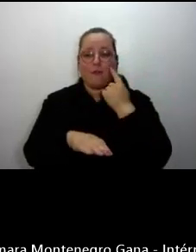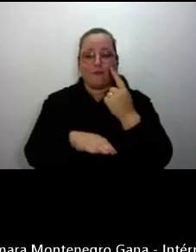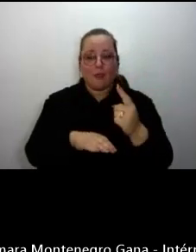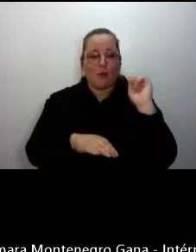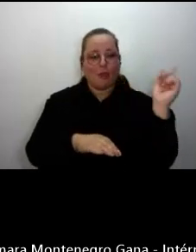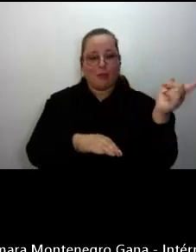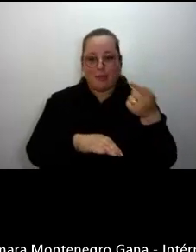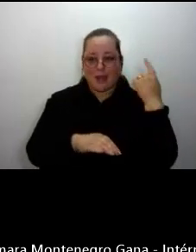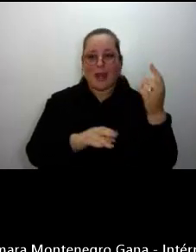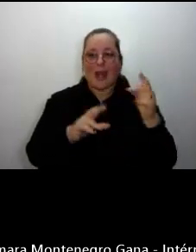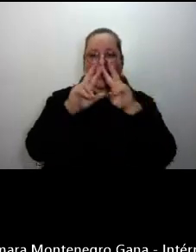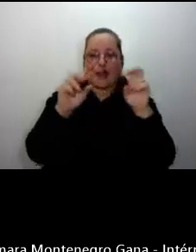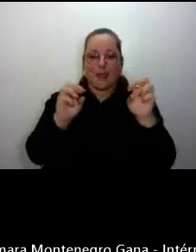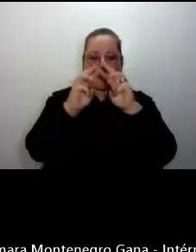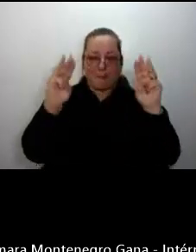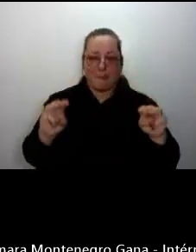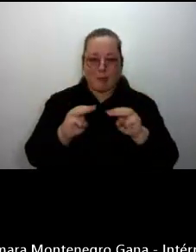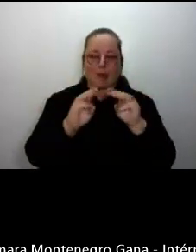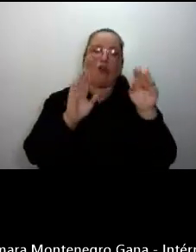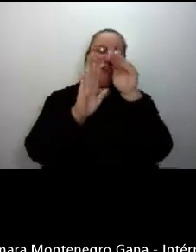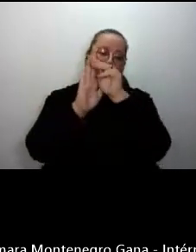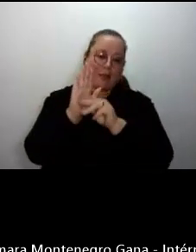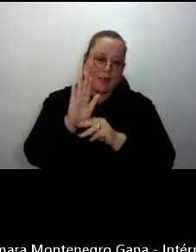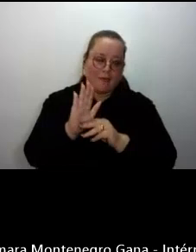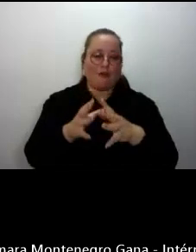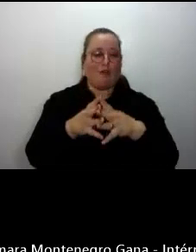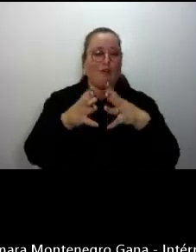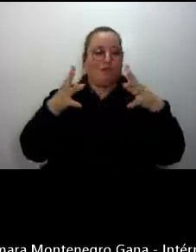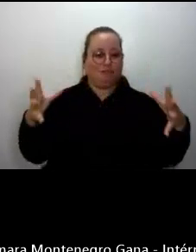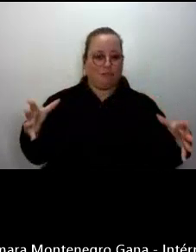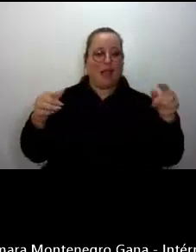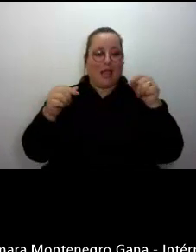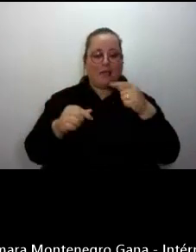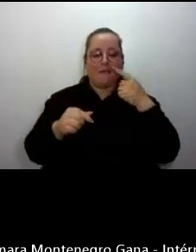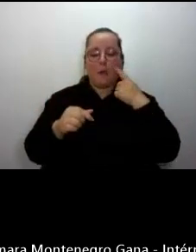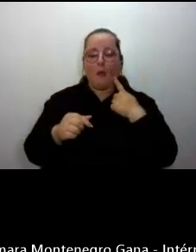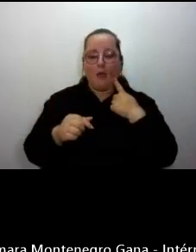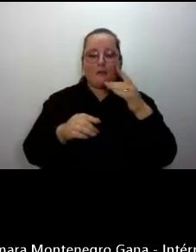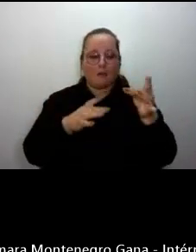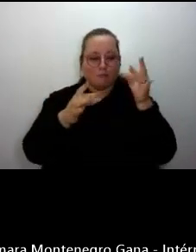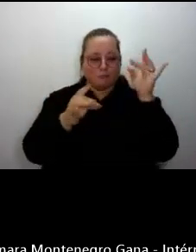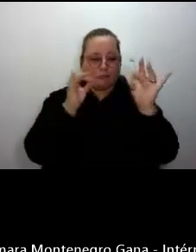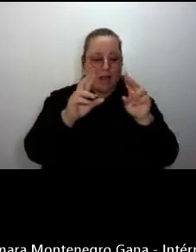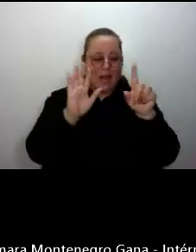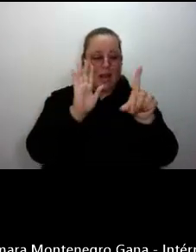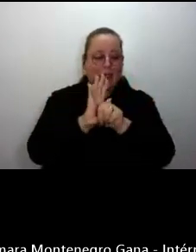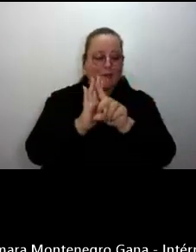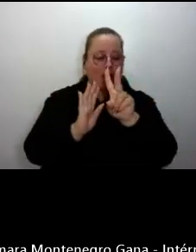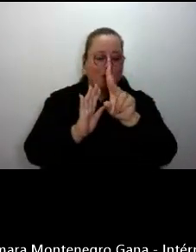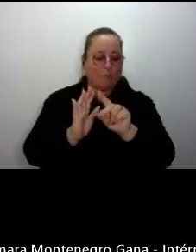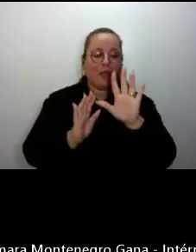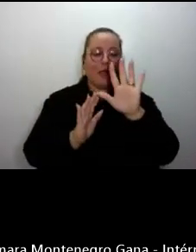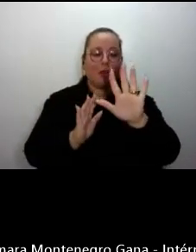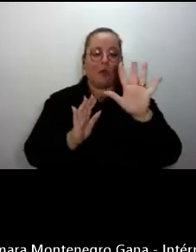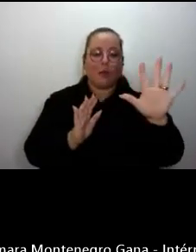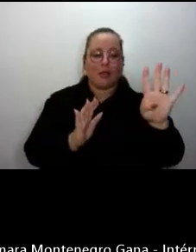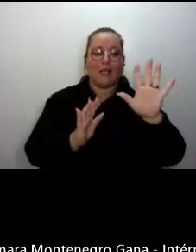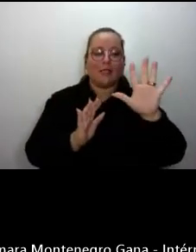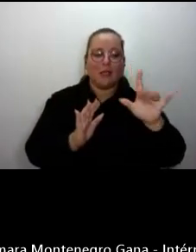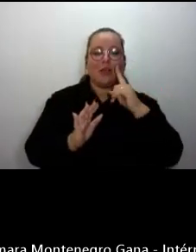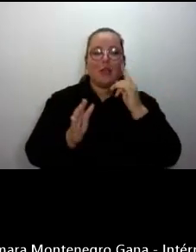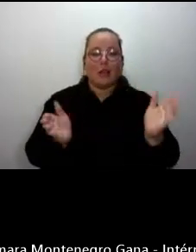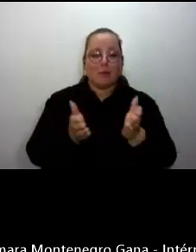generales sobre el marco normativo más amplio. Acá vamos a empezar a hablar ya de la ley 21.545 que establece la promoción,